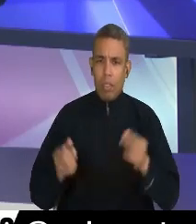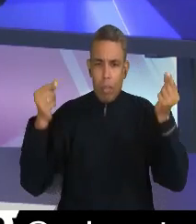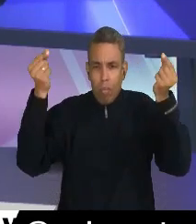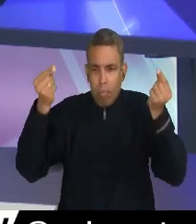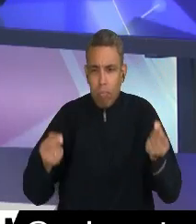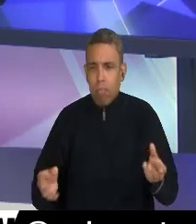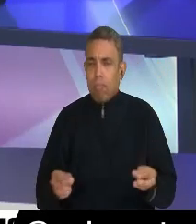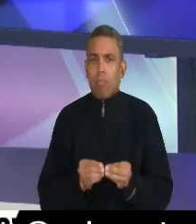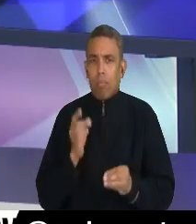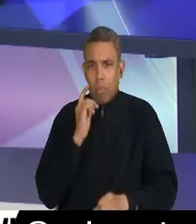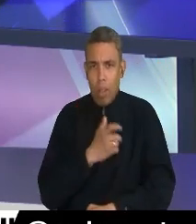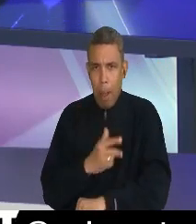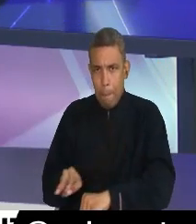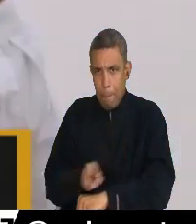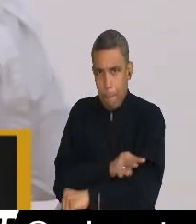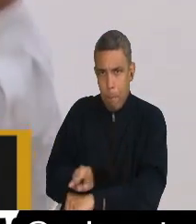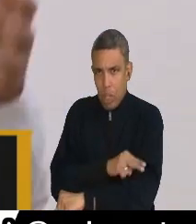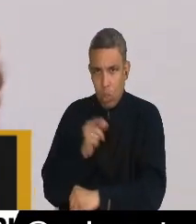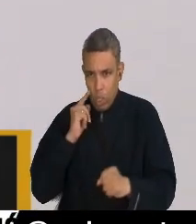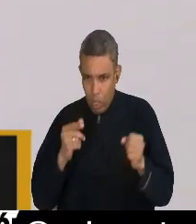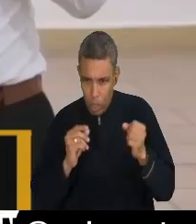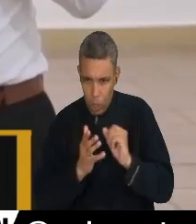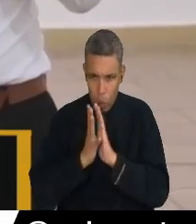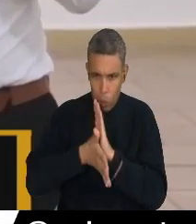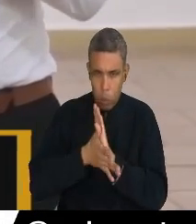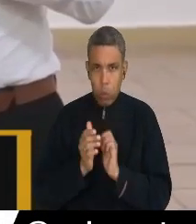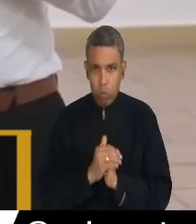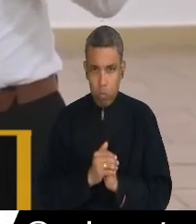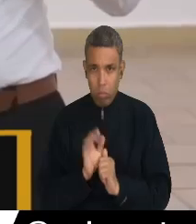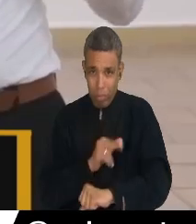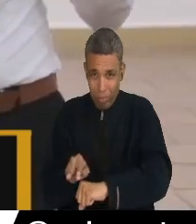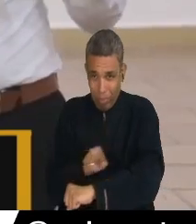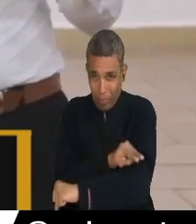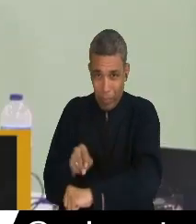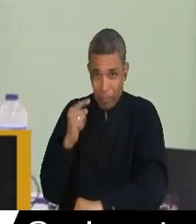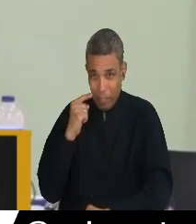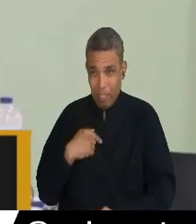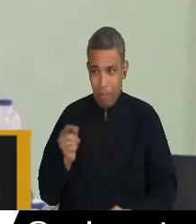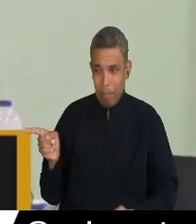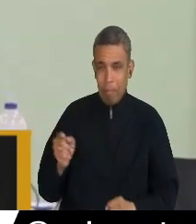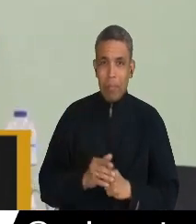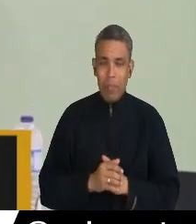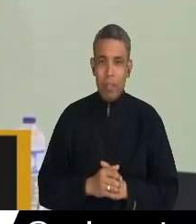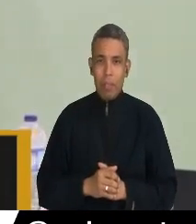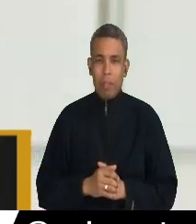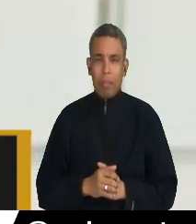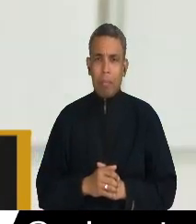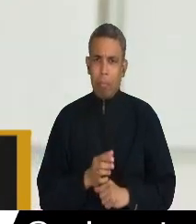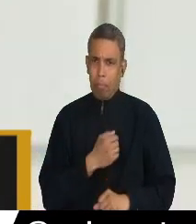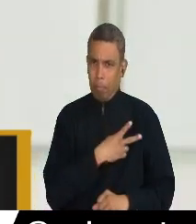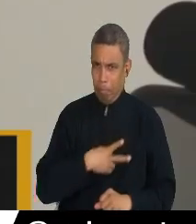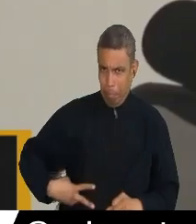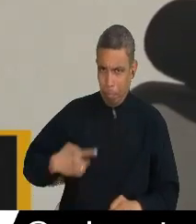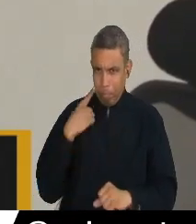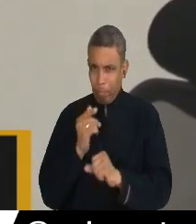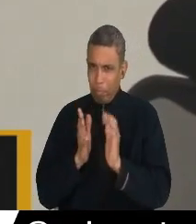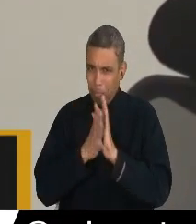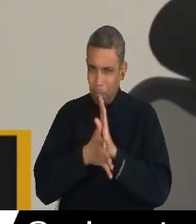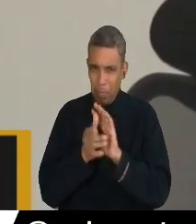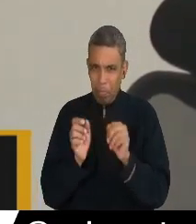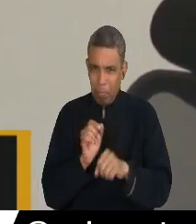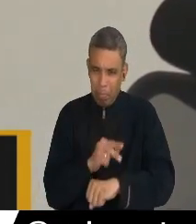del Ministerio Público. El señor personero municipal Gustavo de la Osa Sánchez dialogó esta semana con diferentes entes de control sobre